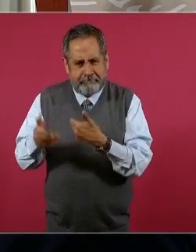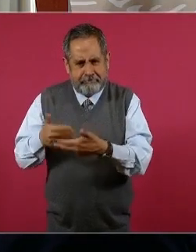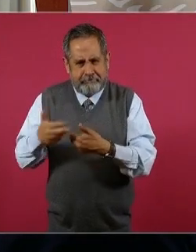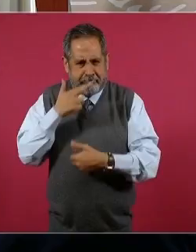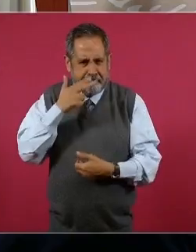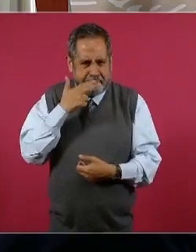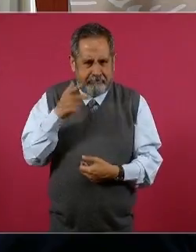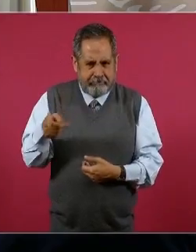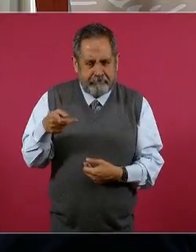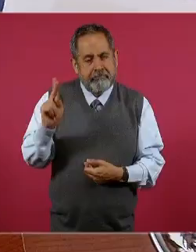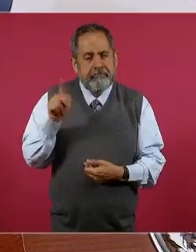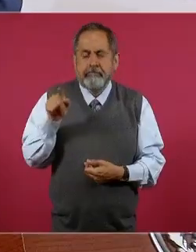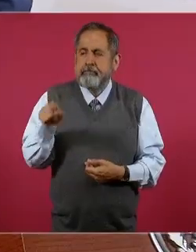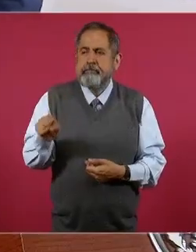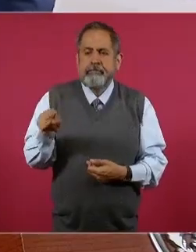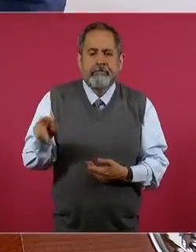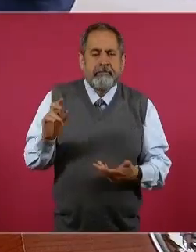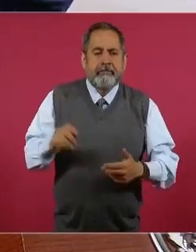pero